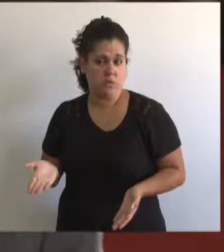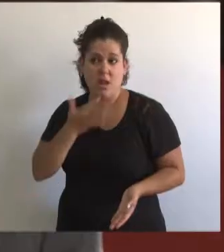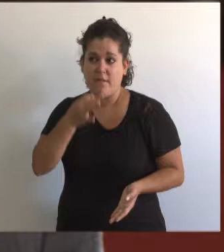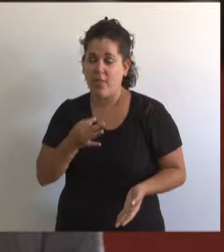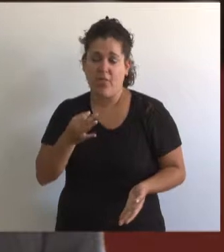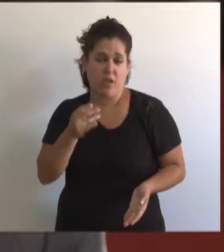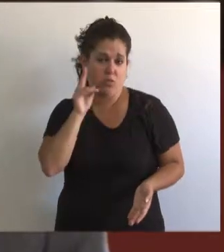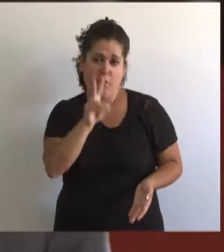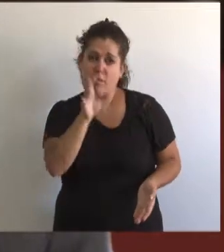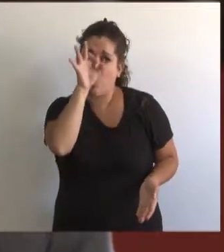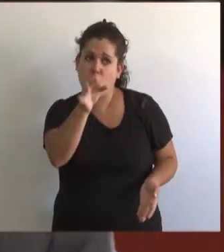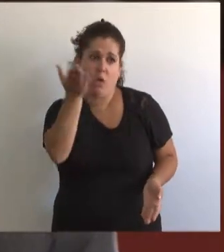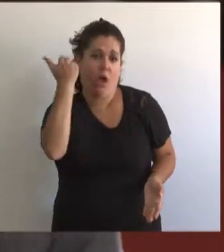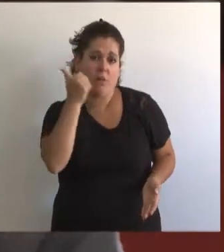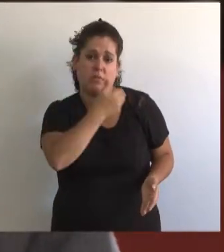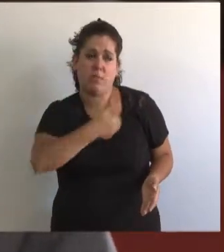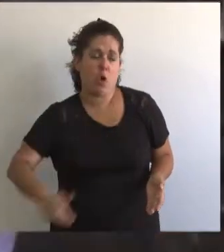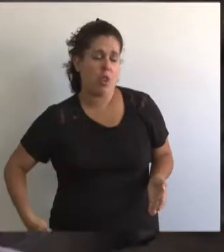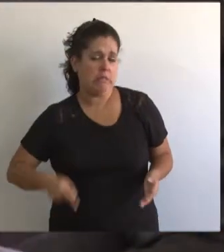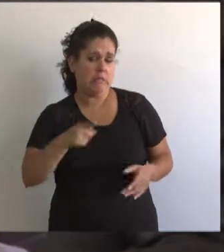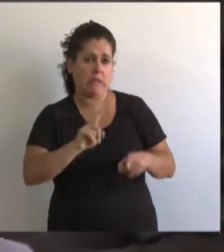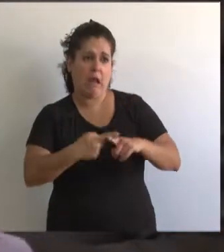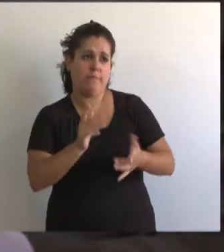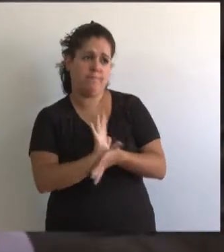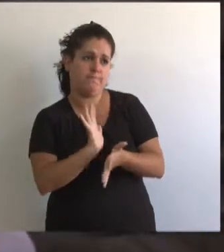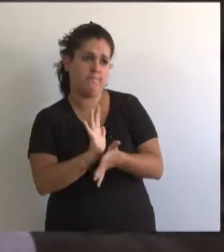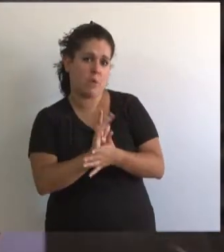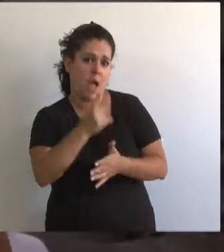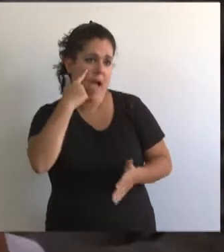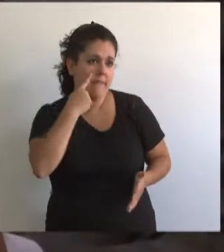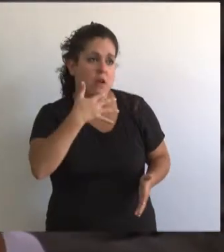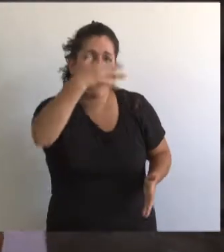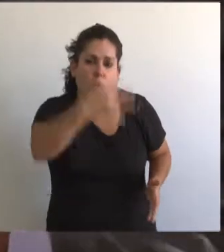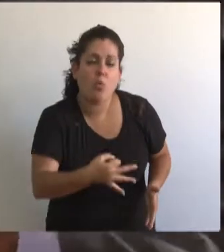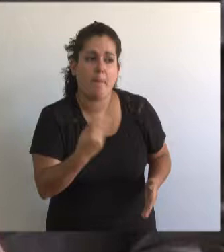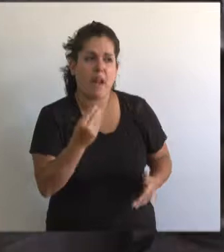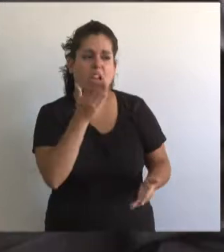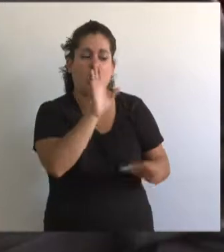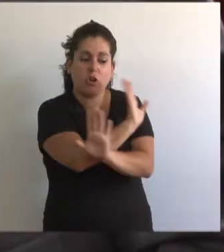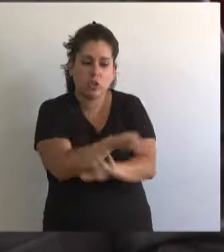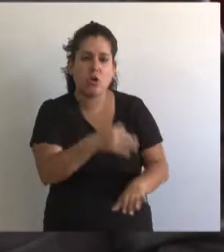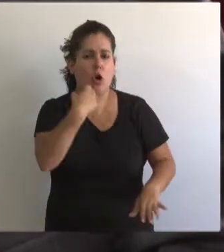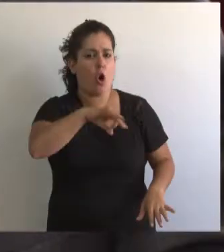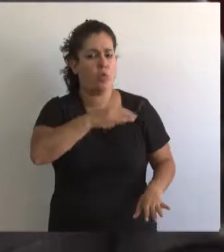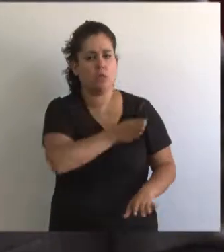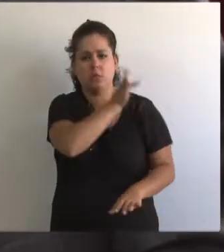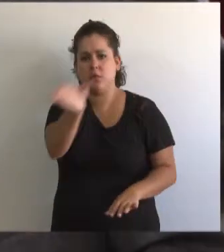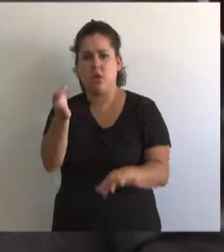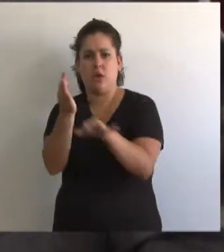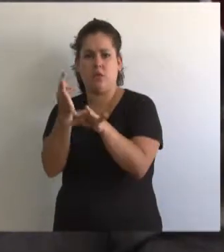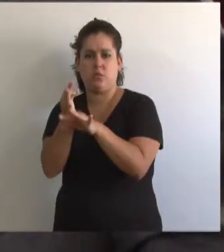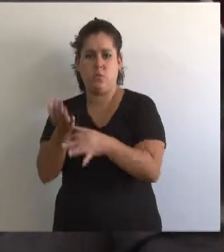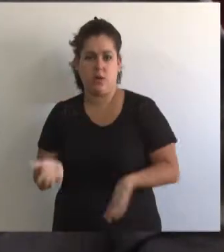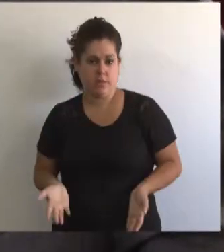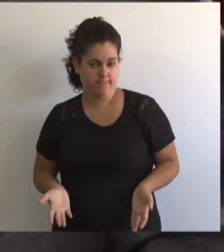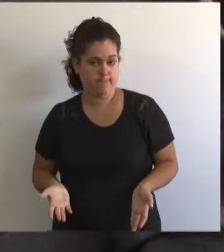hemos visto ninguna otra política más idónea para garantizar que los chicos vayan a la escuela que esta